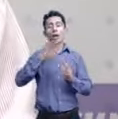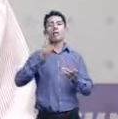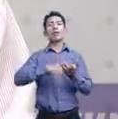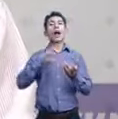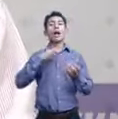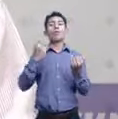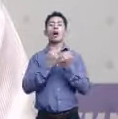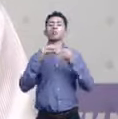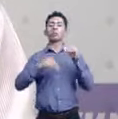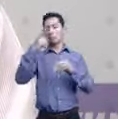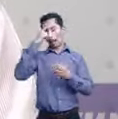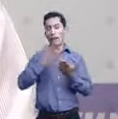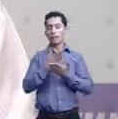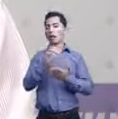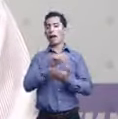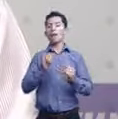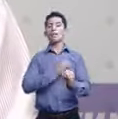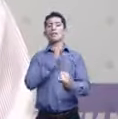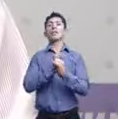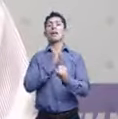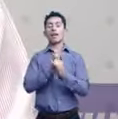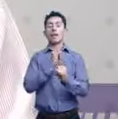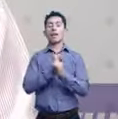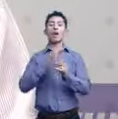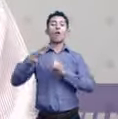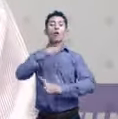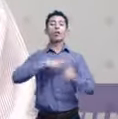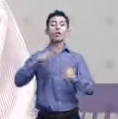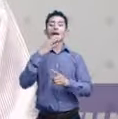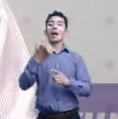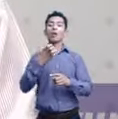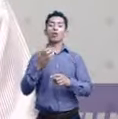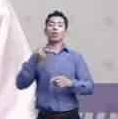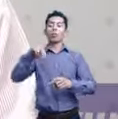y equipamiento con acceso a internet. En el contexto de la nueva